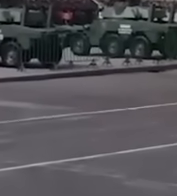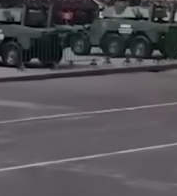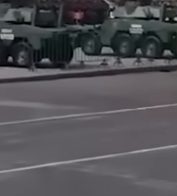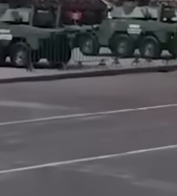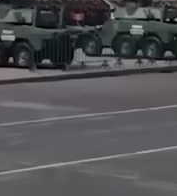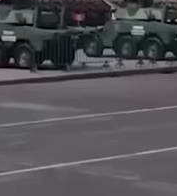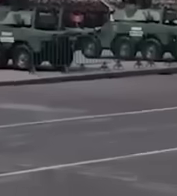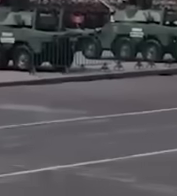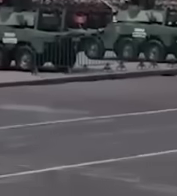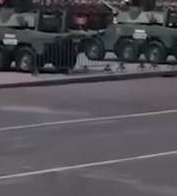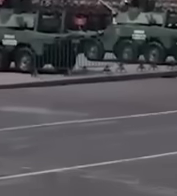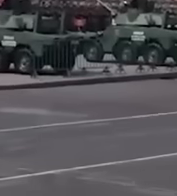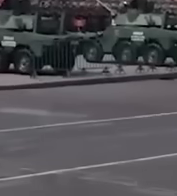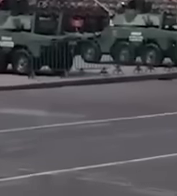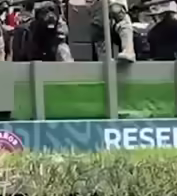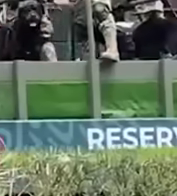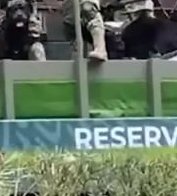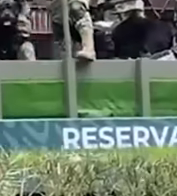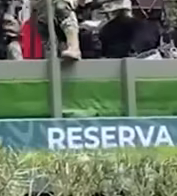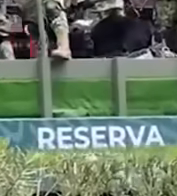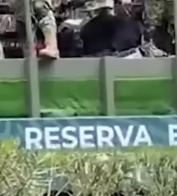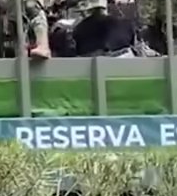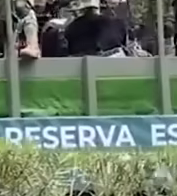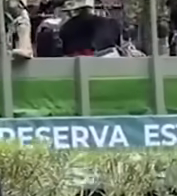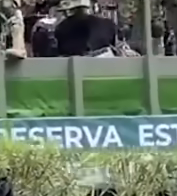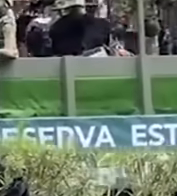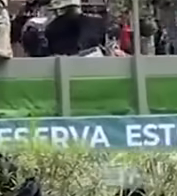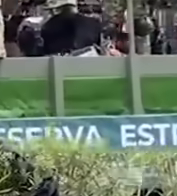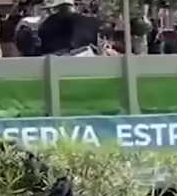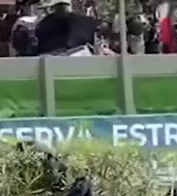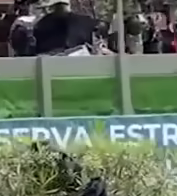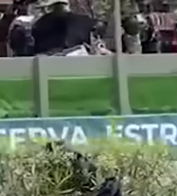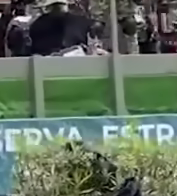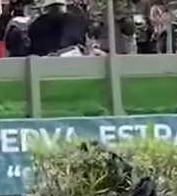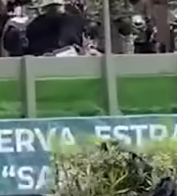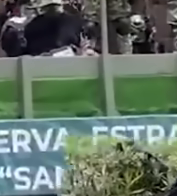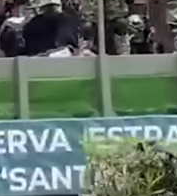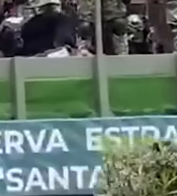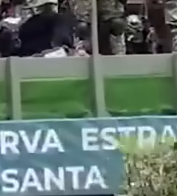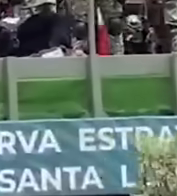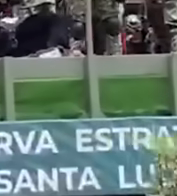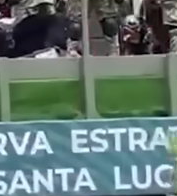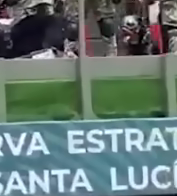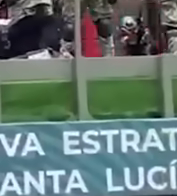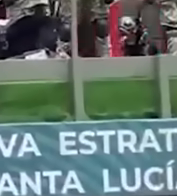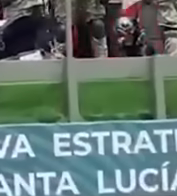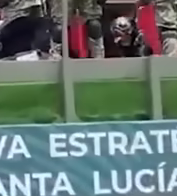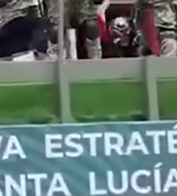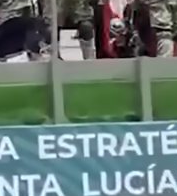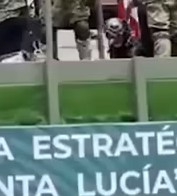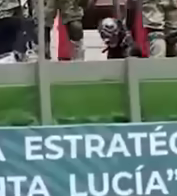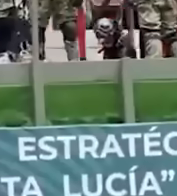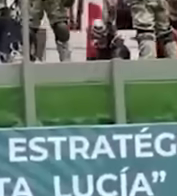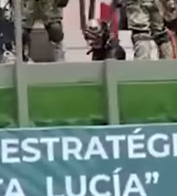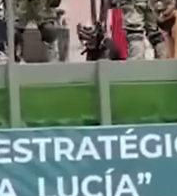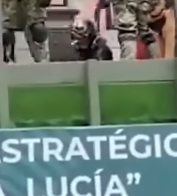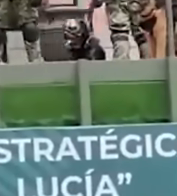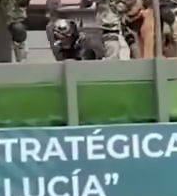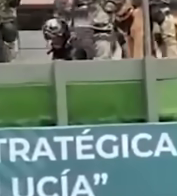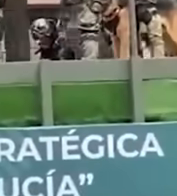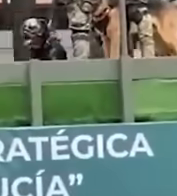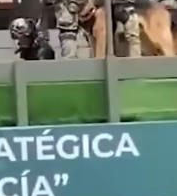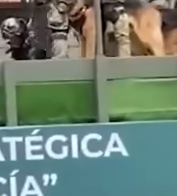el último convidado el ejército de Putin perpetra masacres de civiles ucranianos torturas violaciones